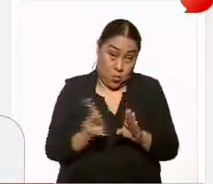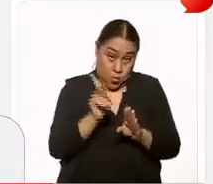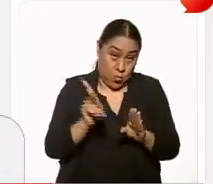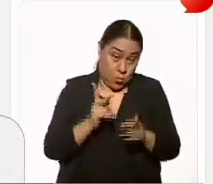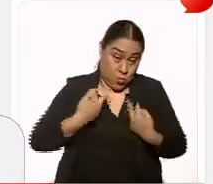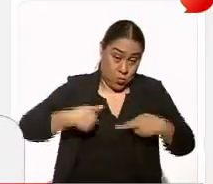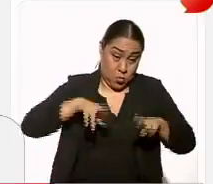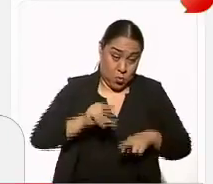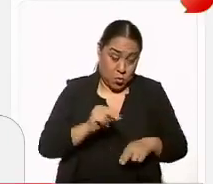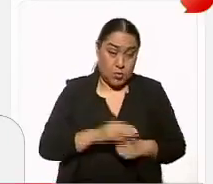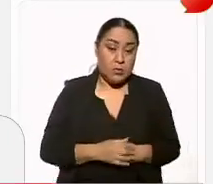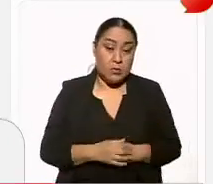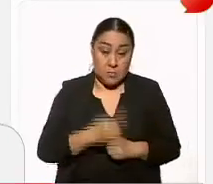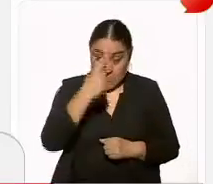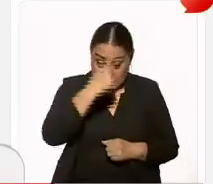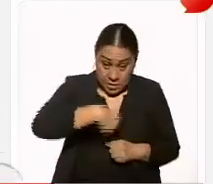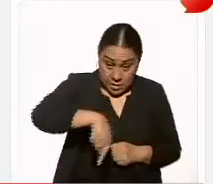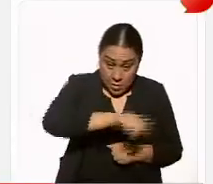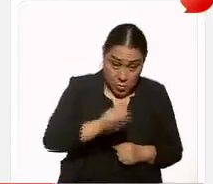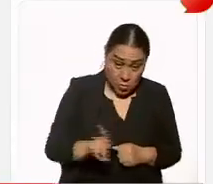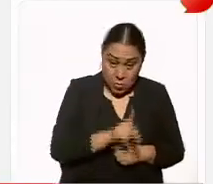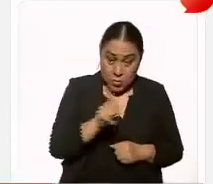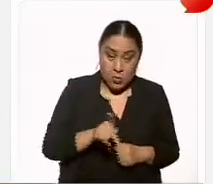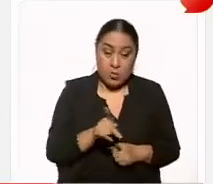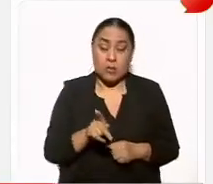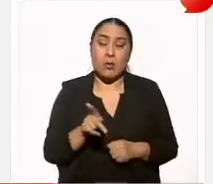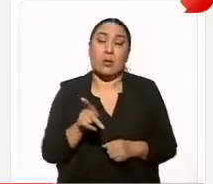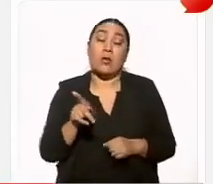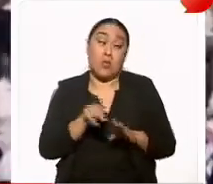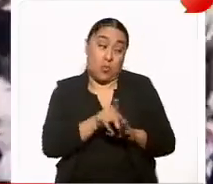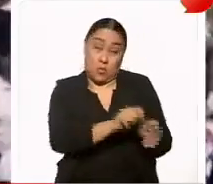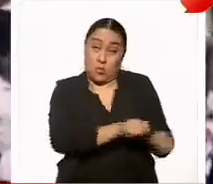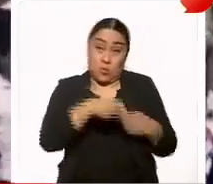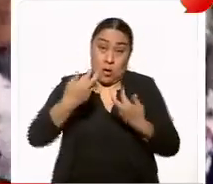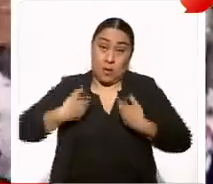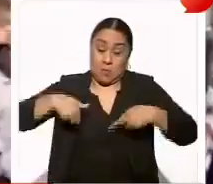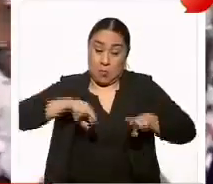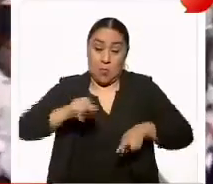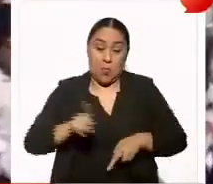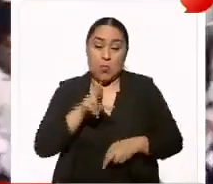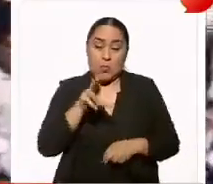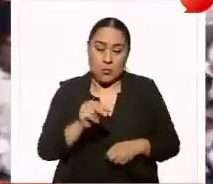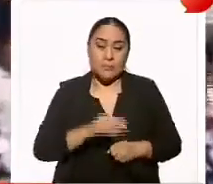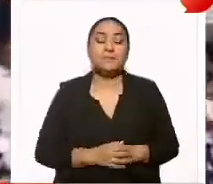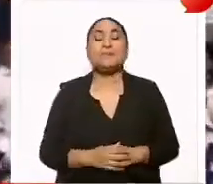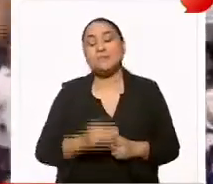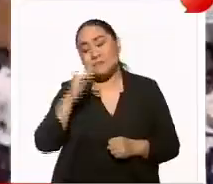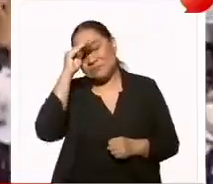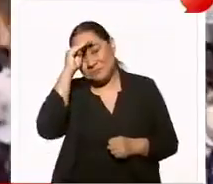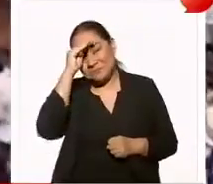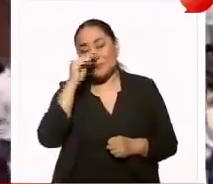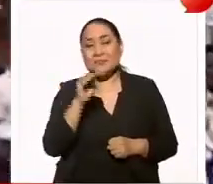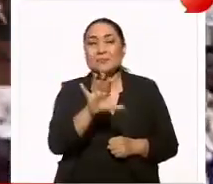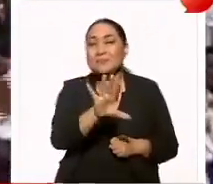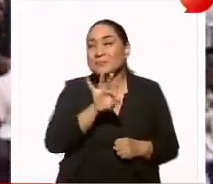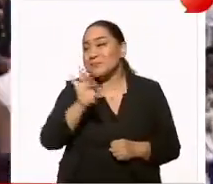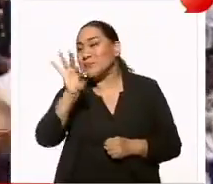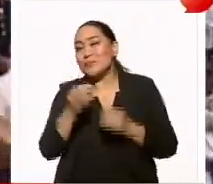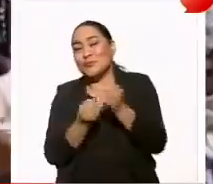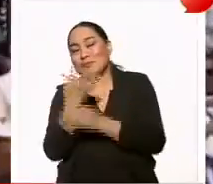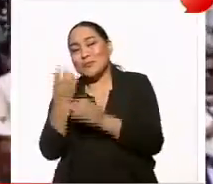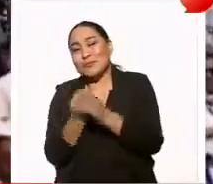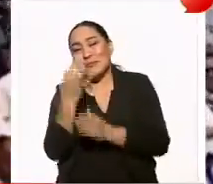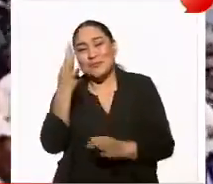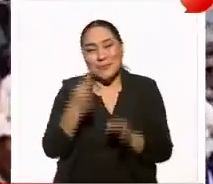pueblo, no es para el pueblo. ¡Sí! ¡No son representantes del pueblo! Y hubo quien, en lugar de la elección de jueces, ministros y